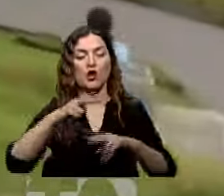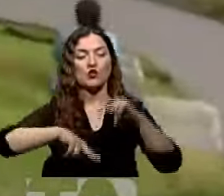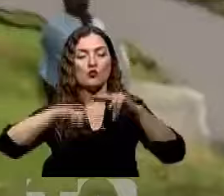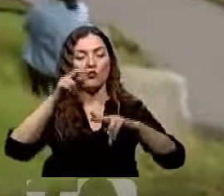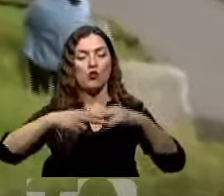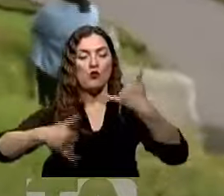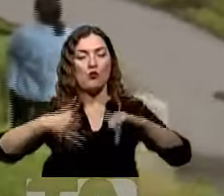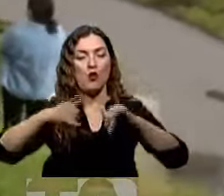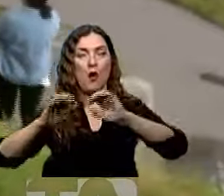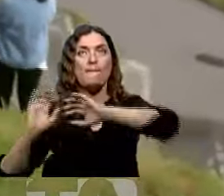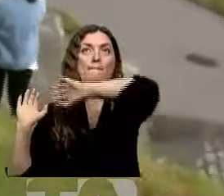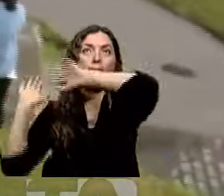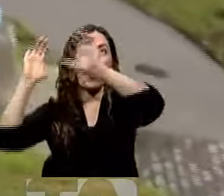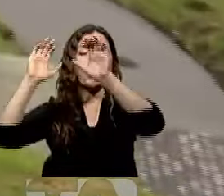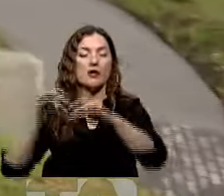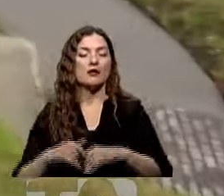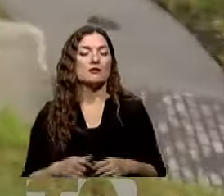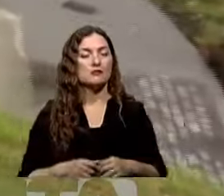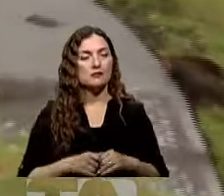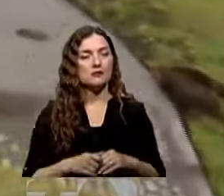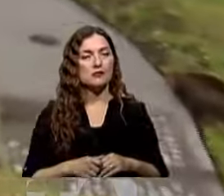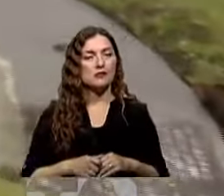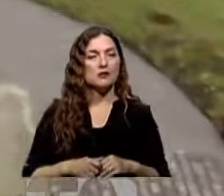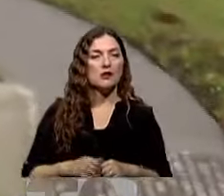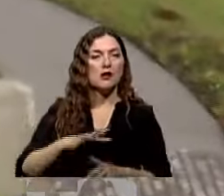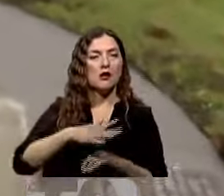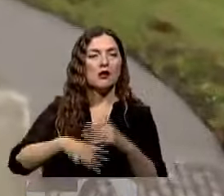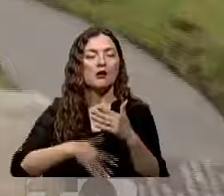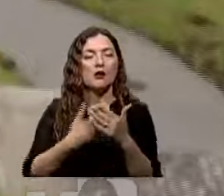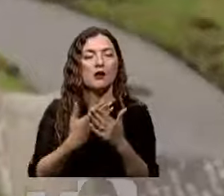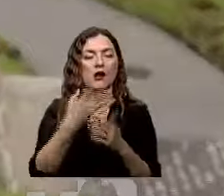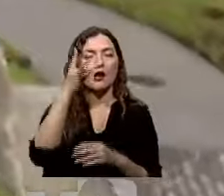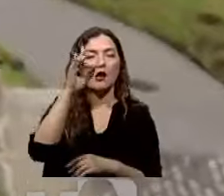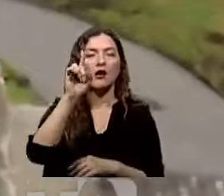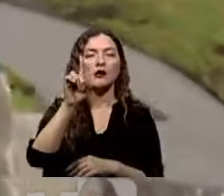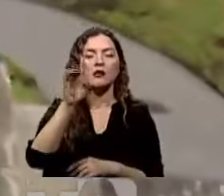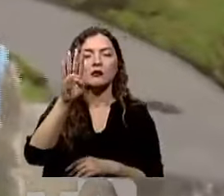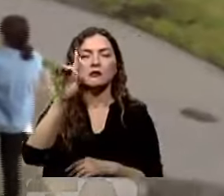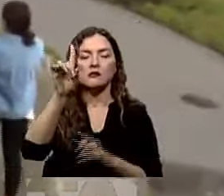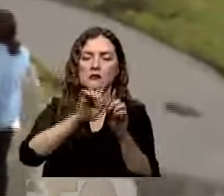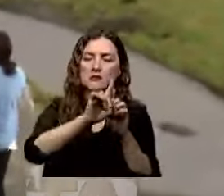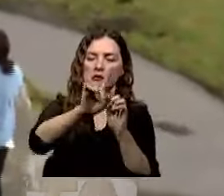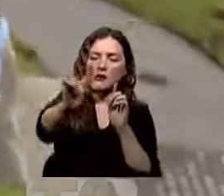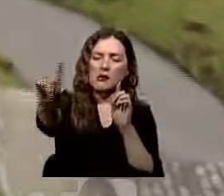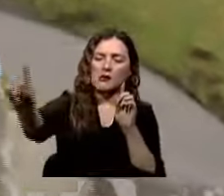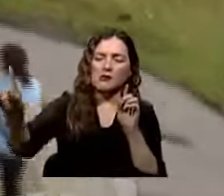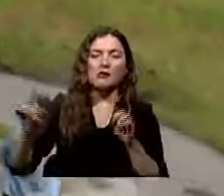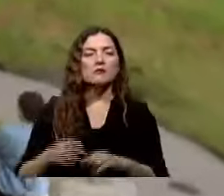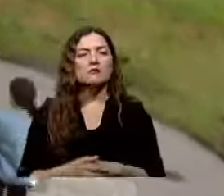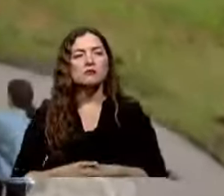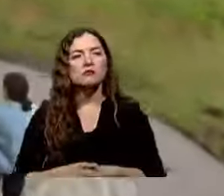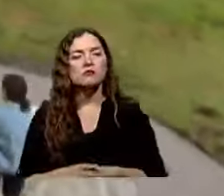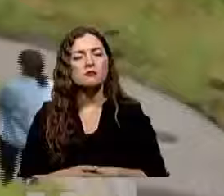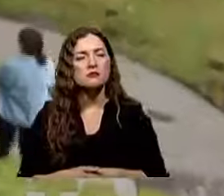a seguir haciendo con esos trabajos a lo largo de todo el parque. Son 8.141 metros cuadrados. Vamos a bajar para que